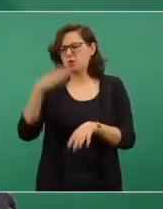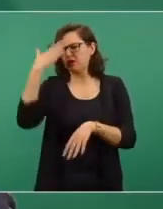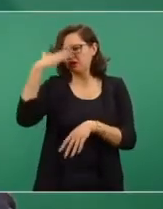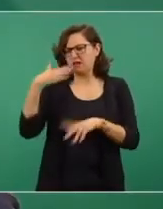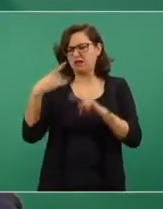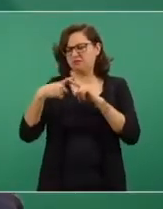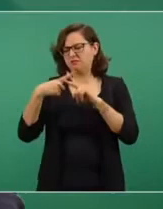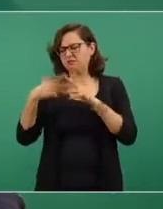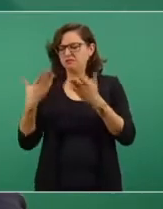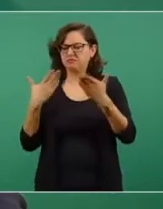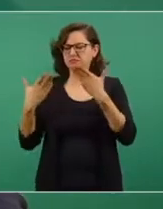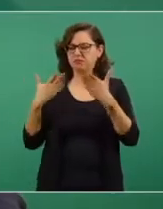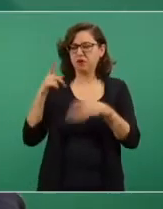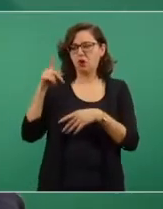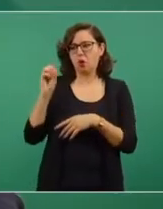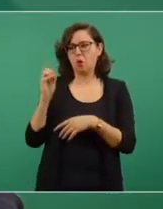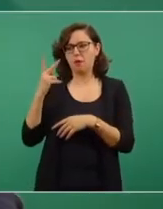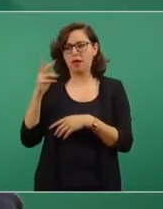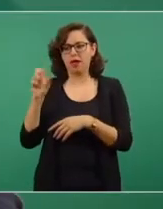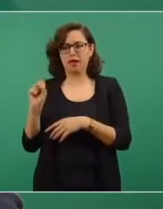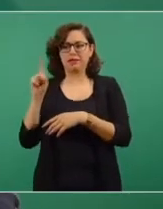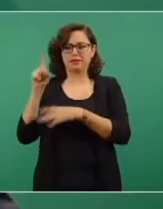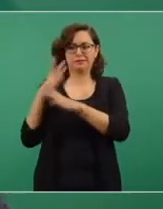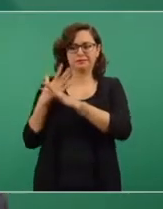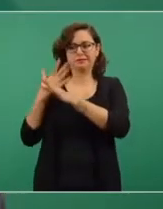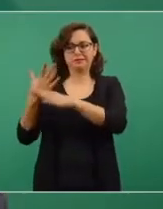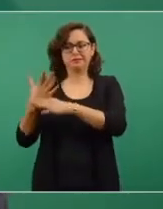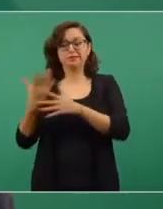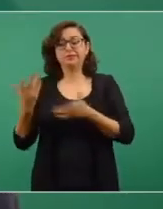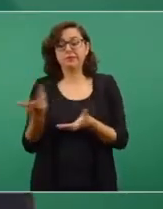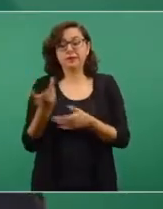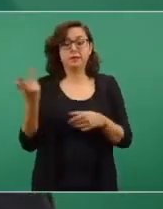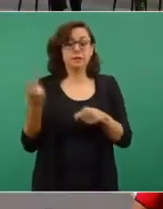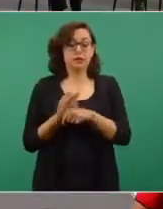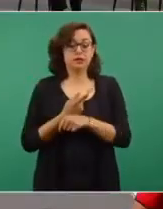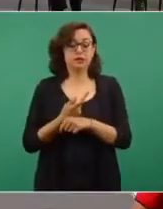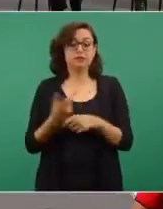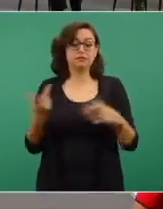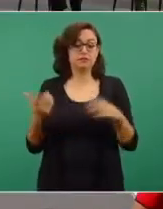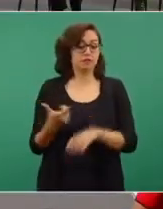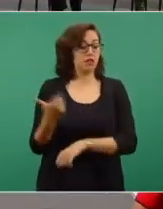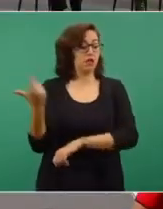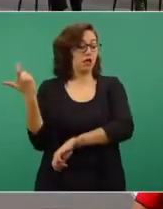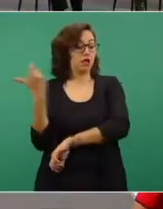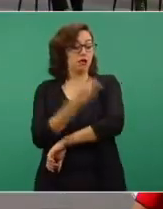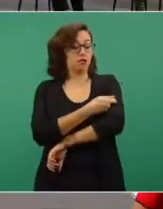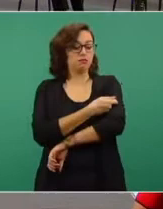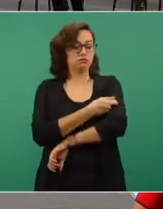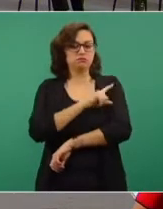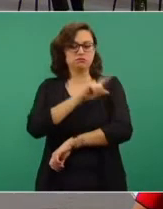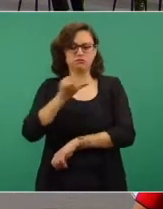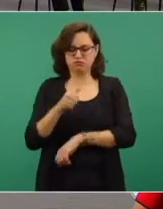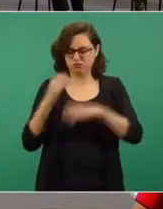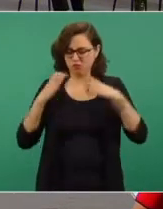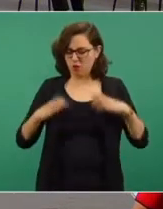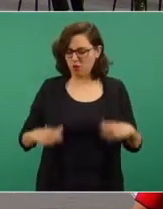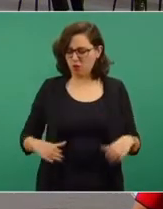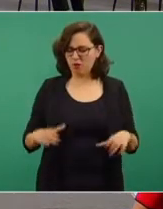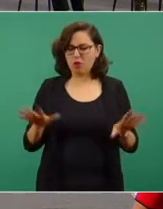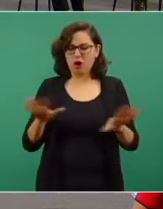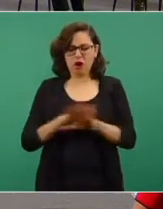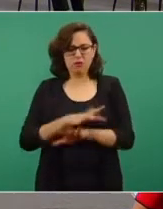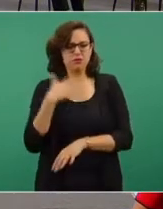muchos años para identificar aquellas reacciones que tiene el organismo humano cuando es expuesto a vacunas. Y